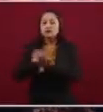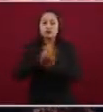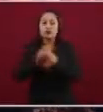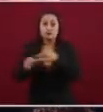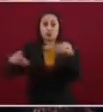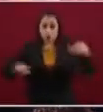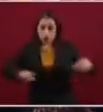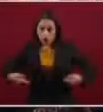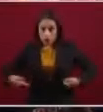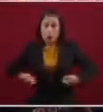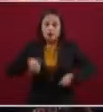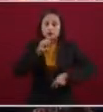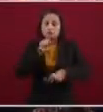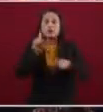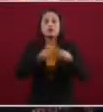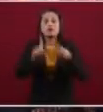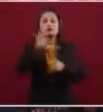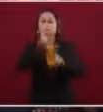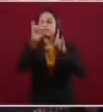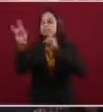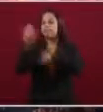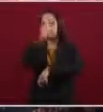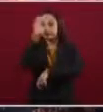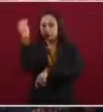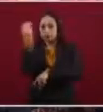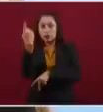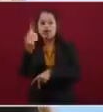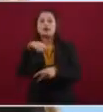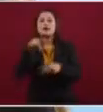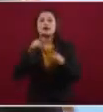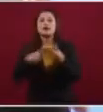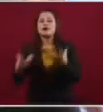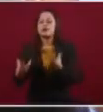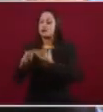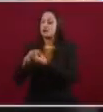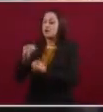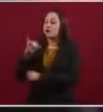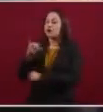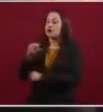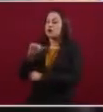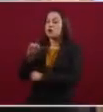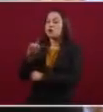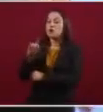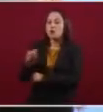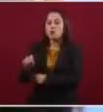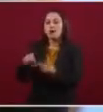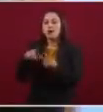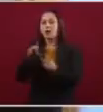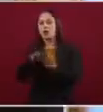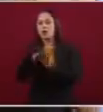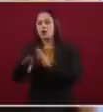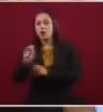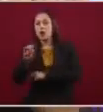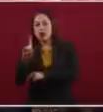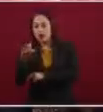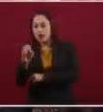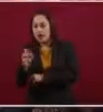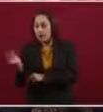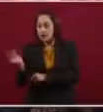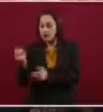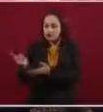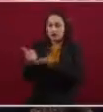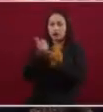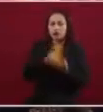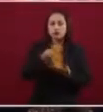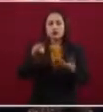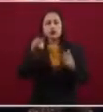explosión fotográfica y sobre todo también a través de injuve y de la conade hubo un club de artes marciales en